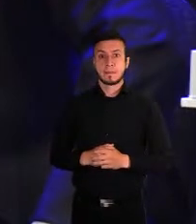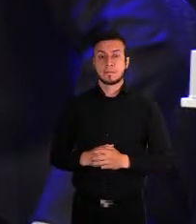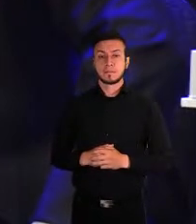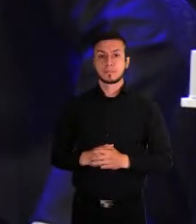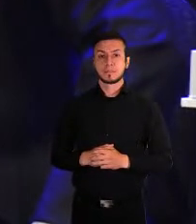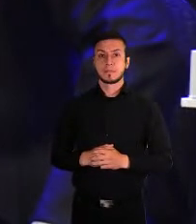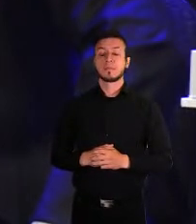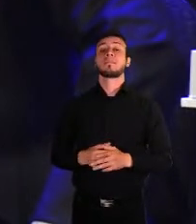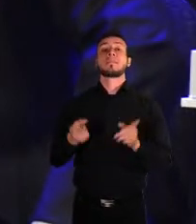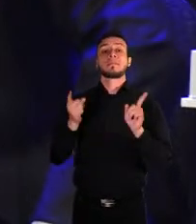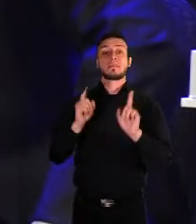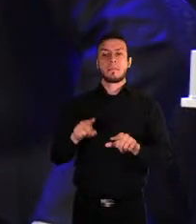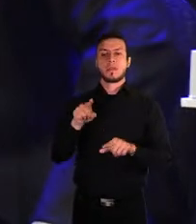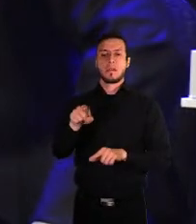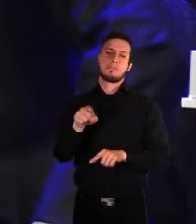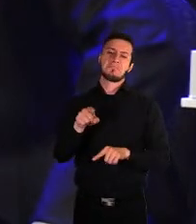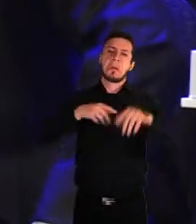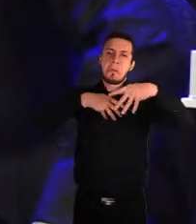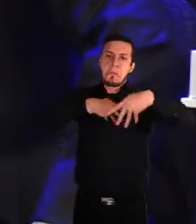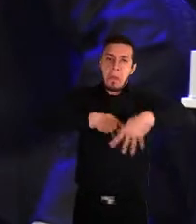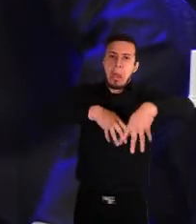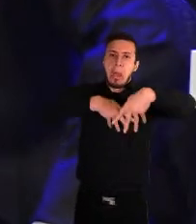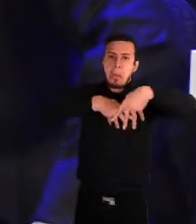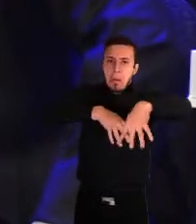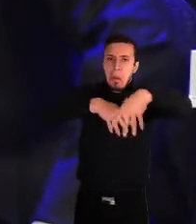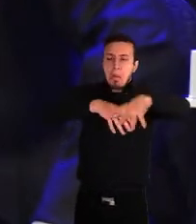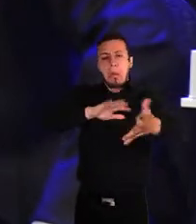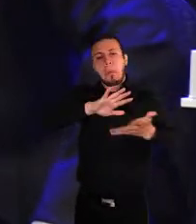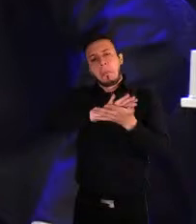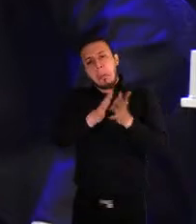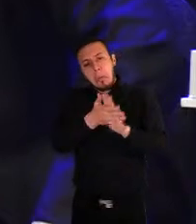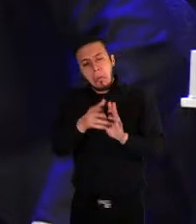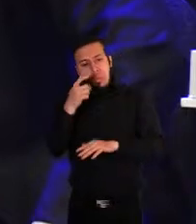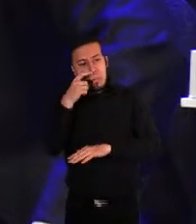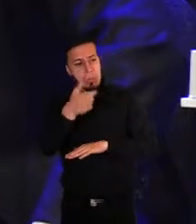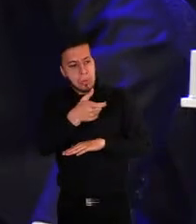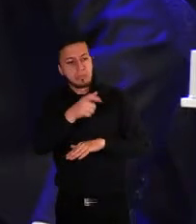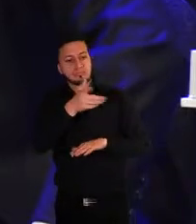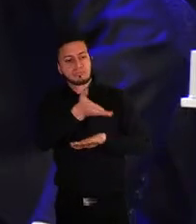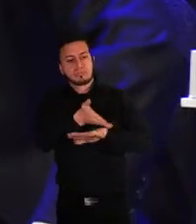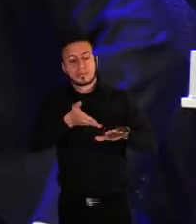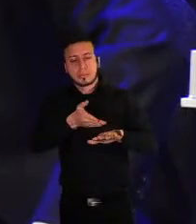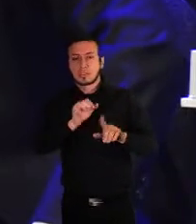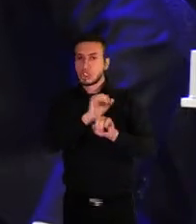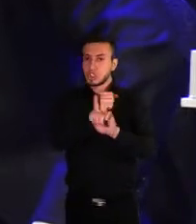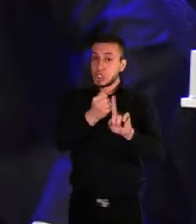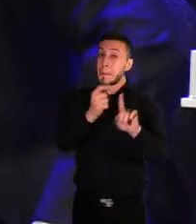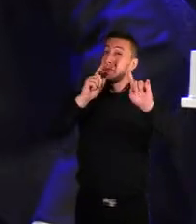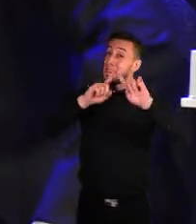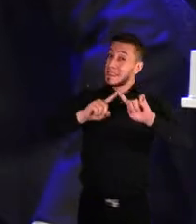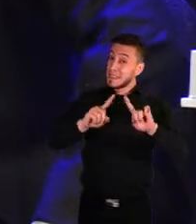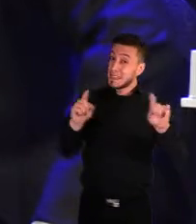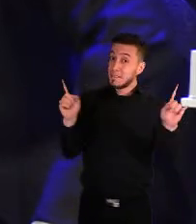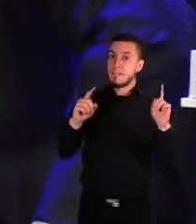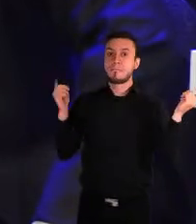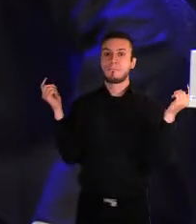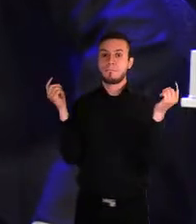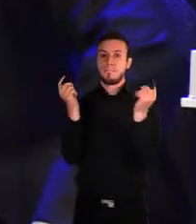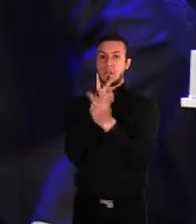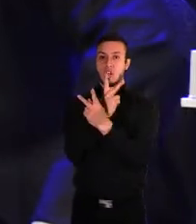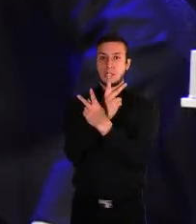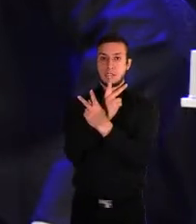que decirlo es la protesta pacífica que tiene que ser garantizada y la protesta social pero una cosa muy diferente es la violencia